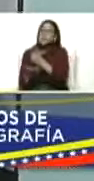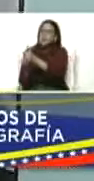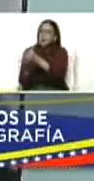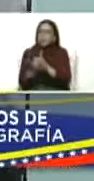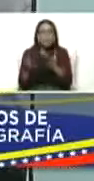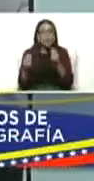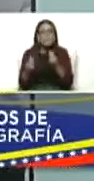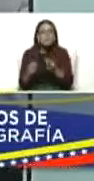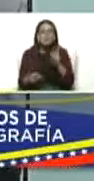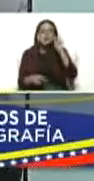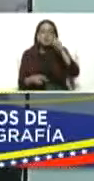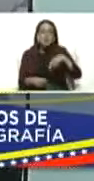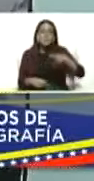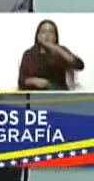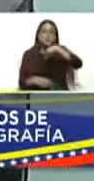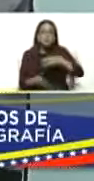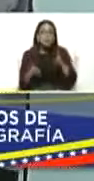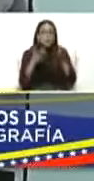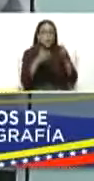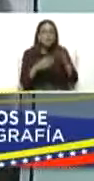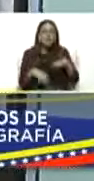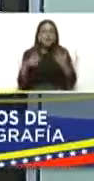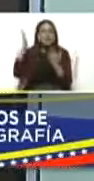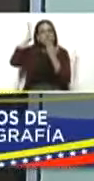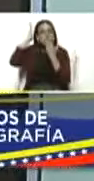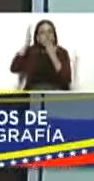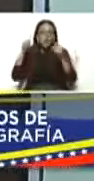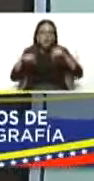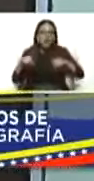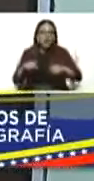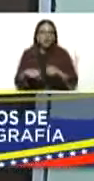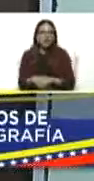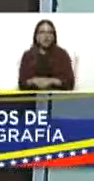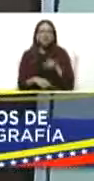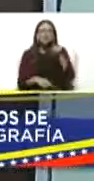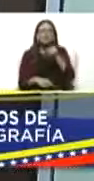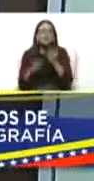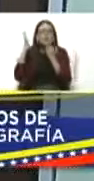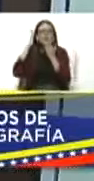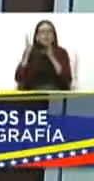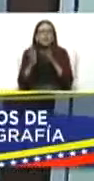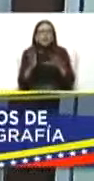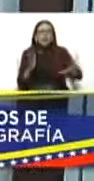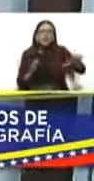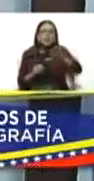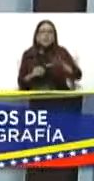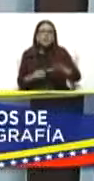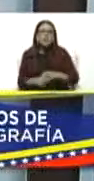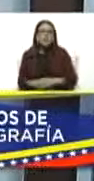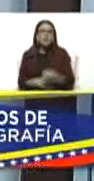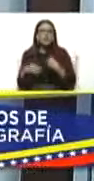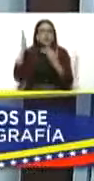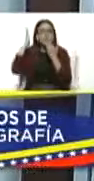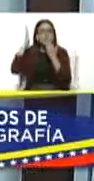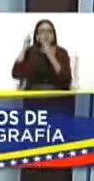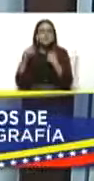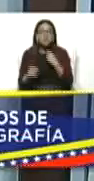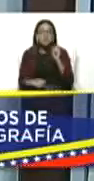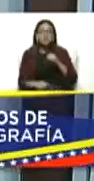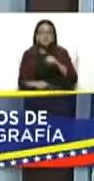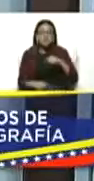indígenas más que todo que estamos aquí en el estado Amazonas. De verdad que... ¿Tú de qué pueblo indígena eres? Yo pertenezco a la etnia